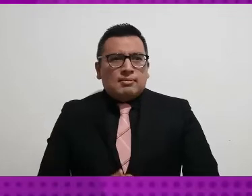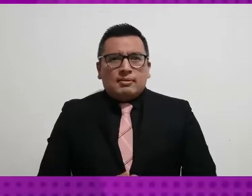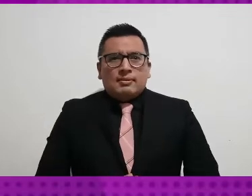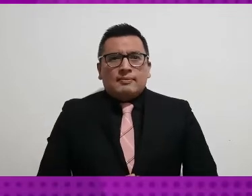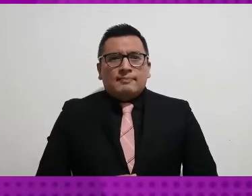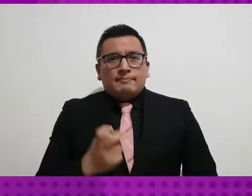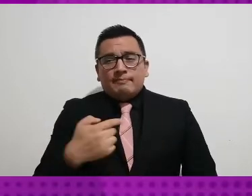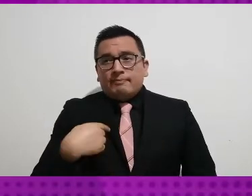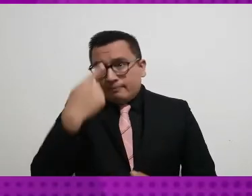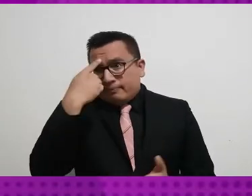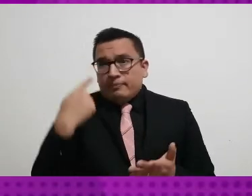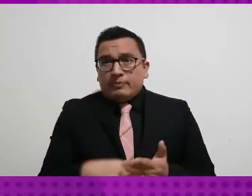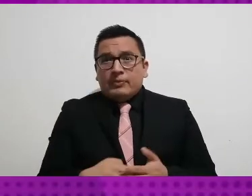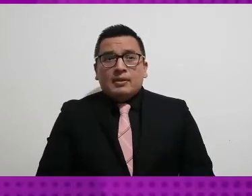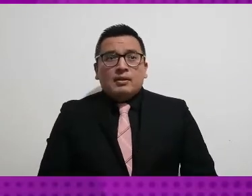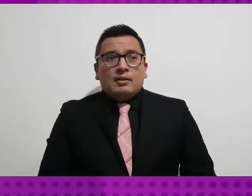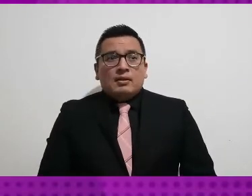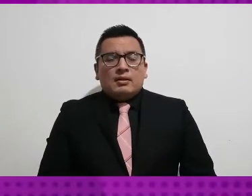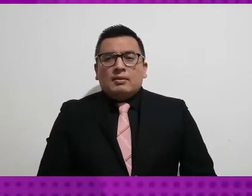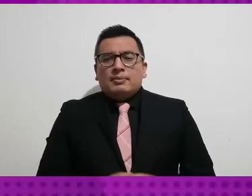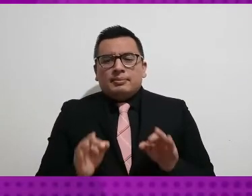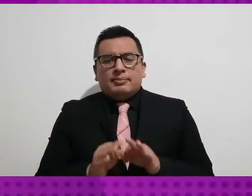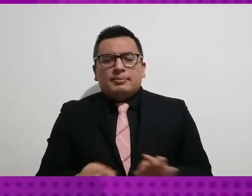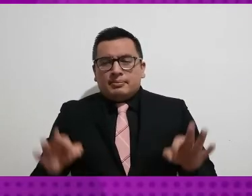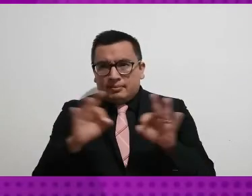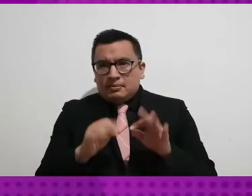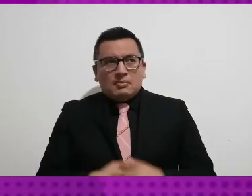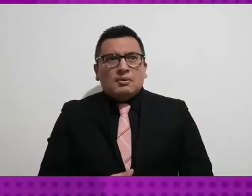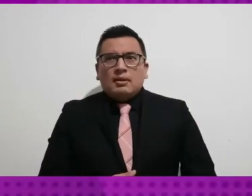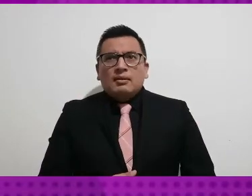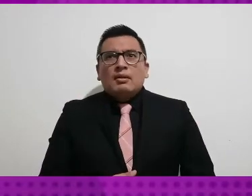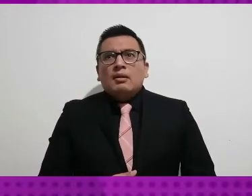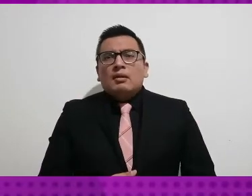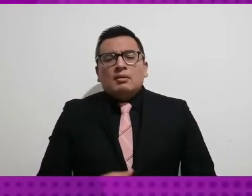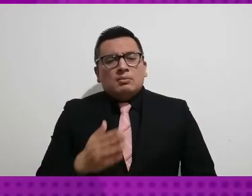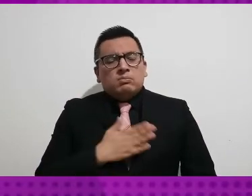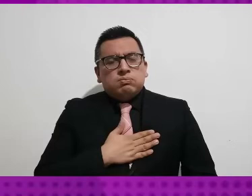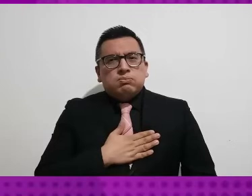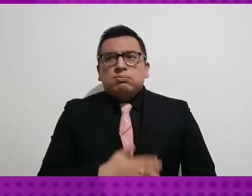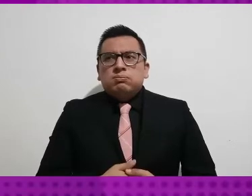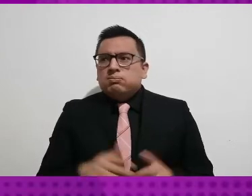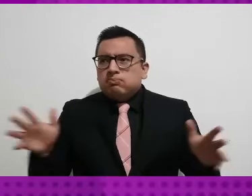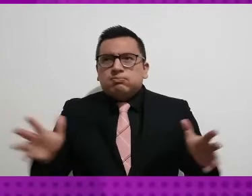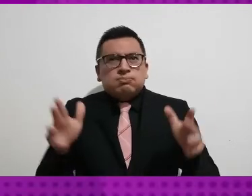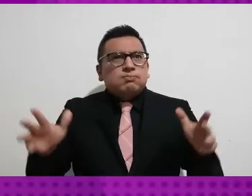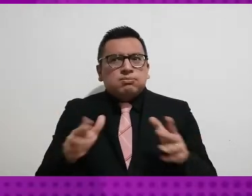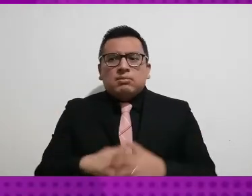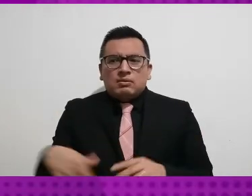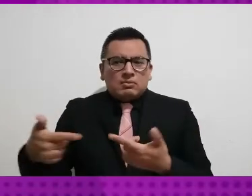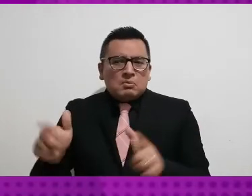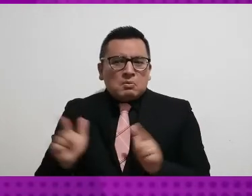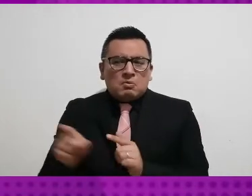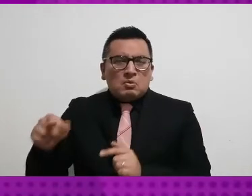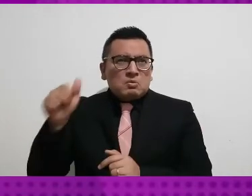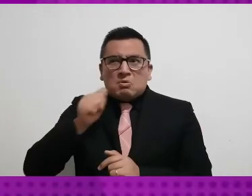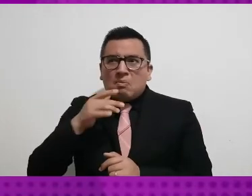tipo de temas. Yo creo que hay que impulsar, por eso yo lo dije muy claro y sigo en ese mismo dicho, hay que impulsar la participación de